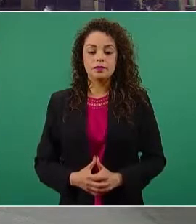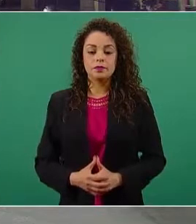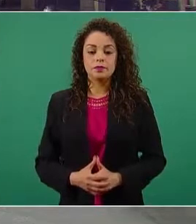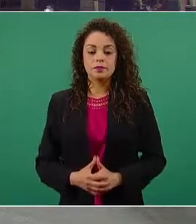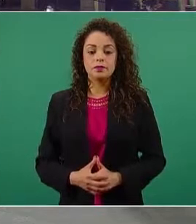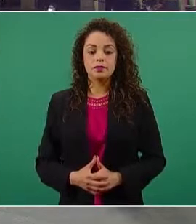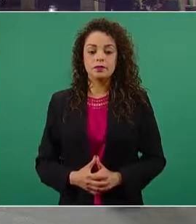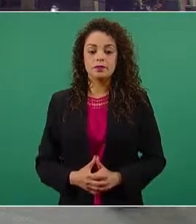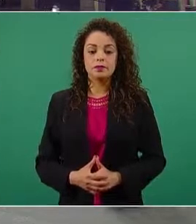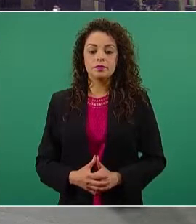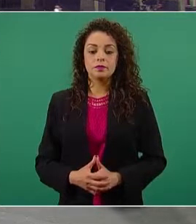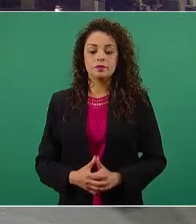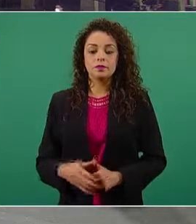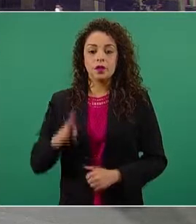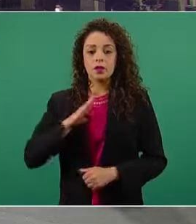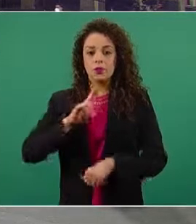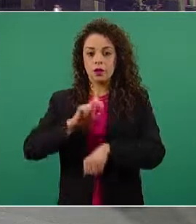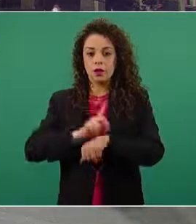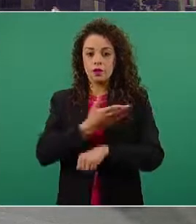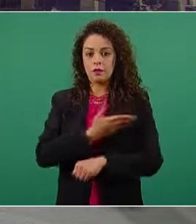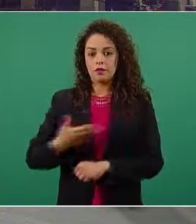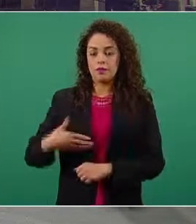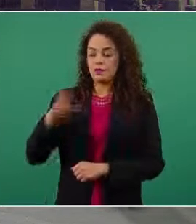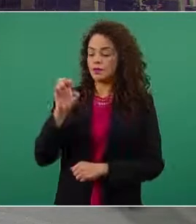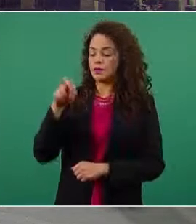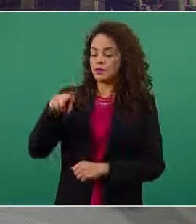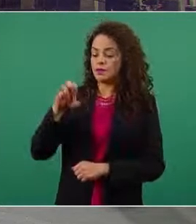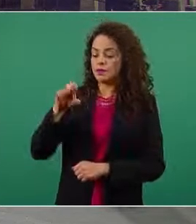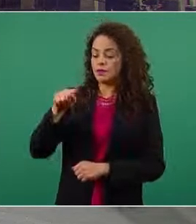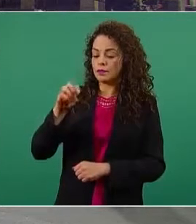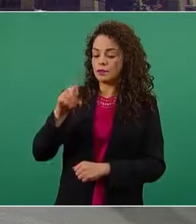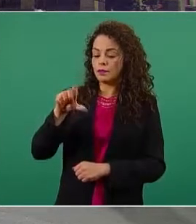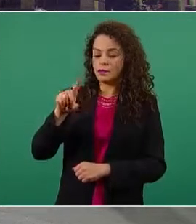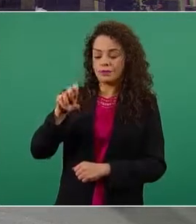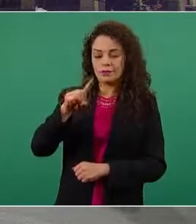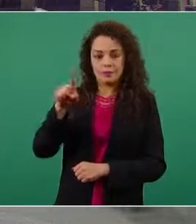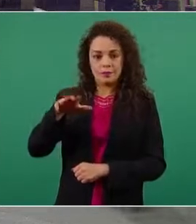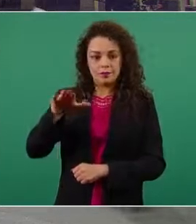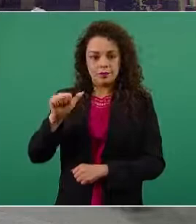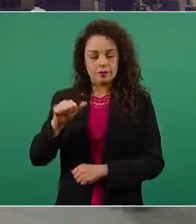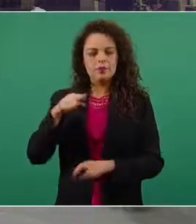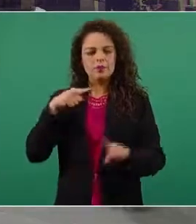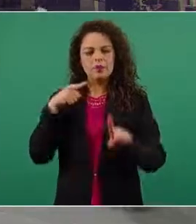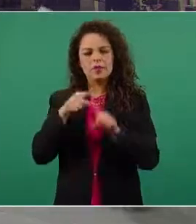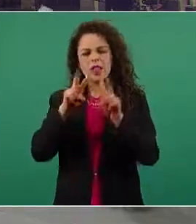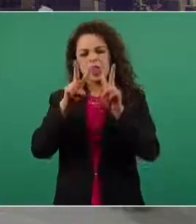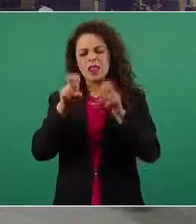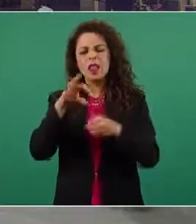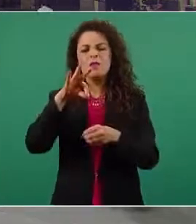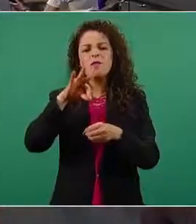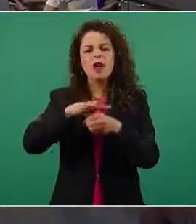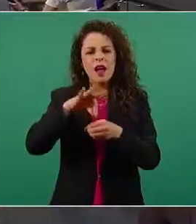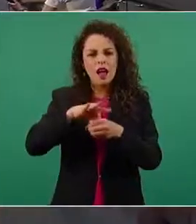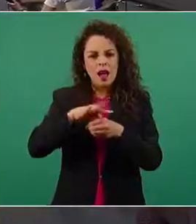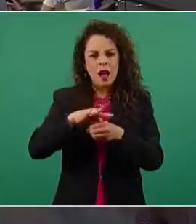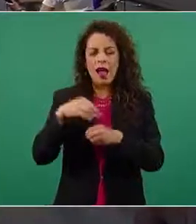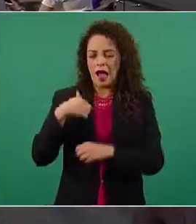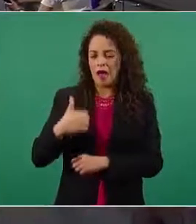Buenos días, presidente. Ernesto Ledesma, de Rompimiento TV. A propósito del tema electoral, hace unas